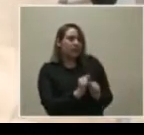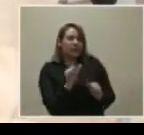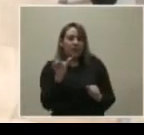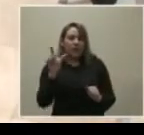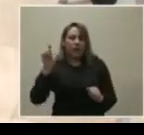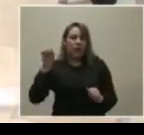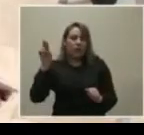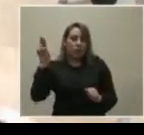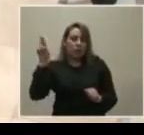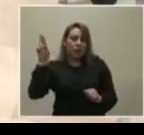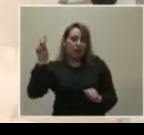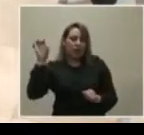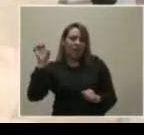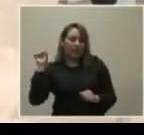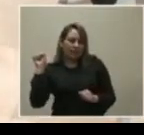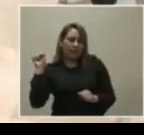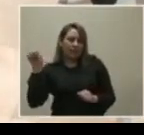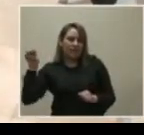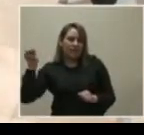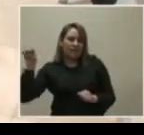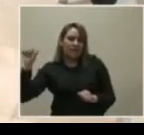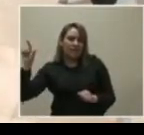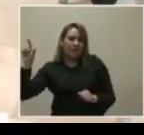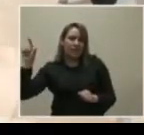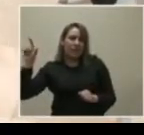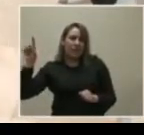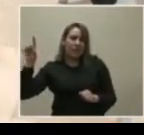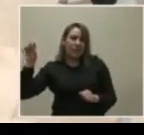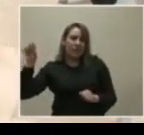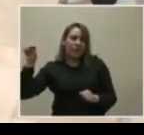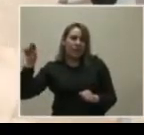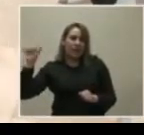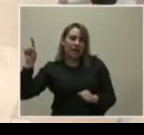Maldonado. Obviamente todos sabemos que había un litigio laboral.